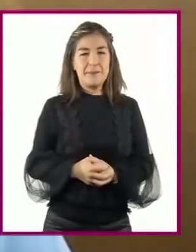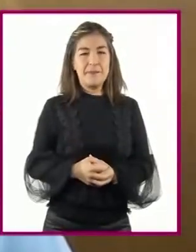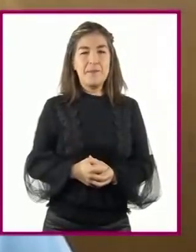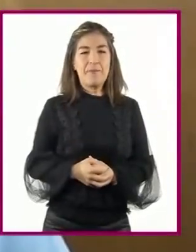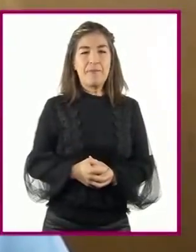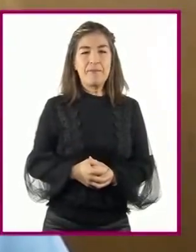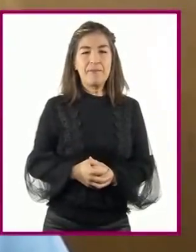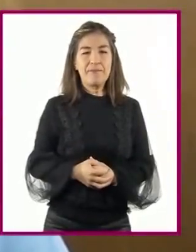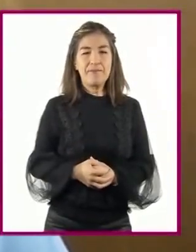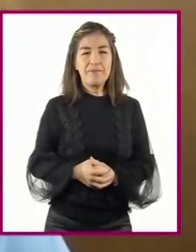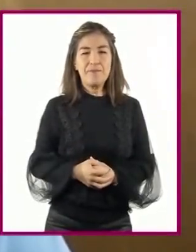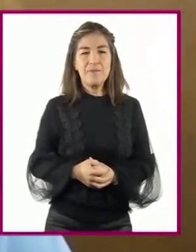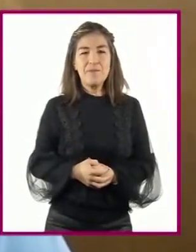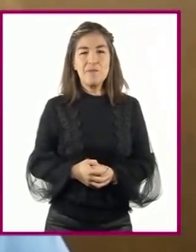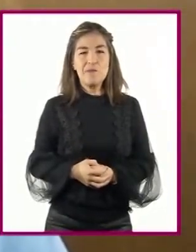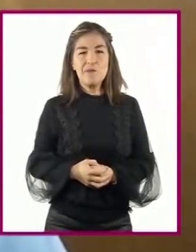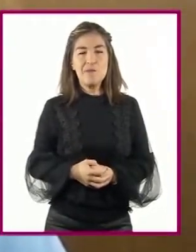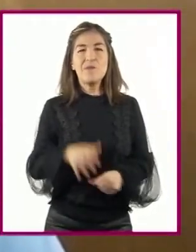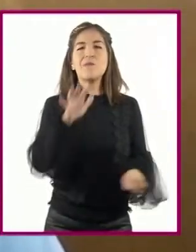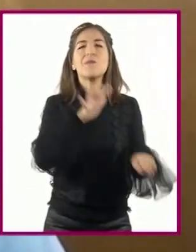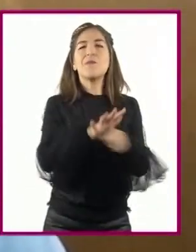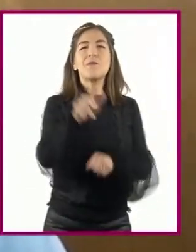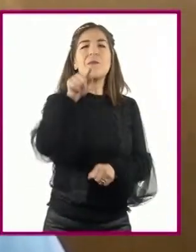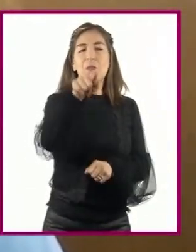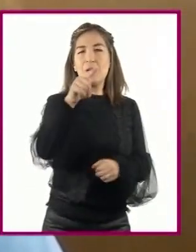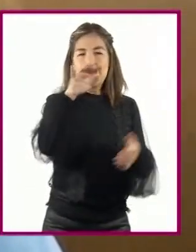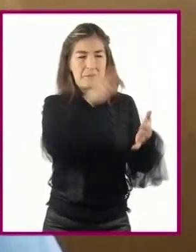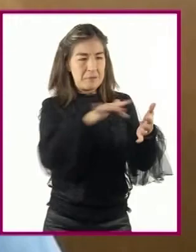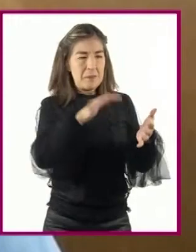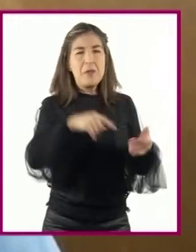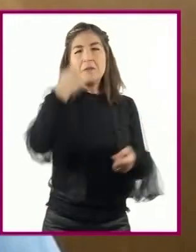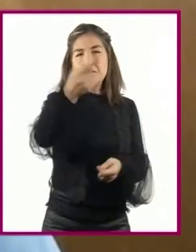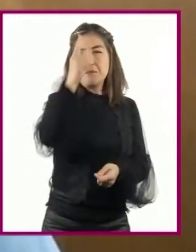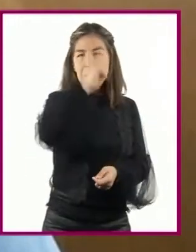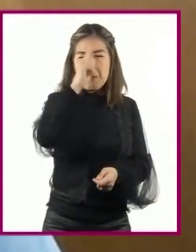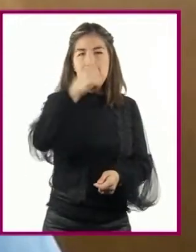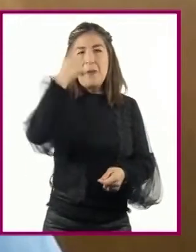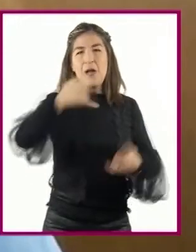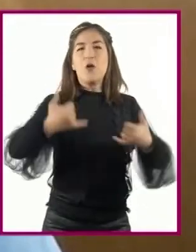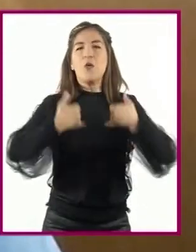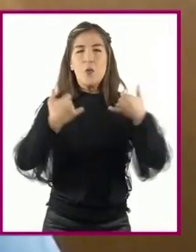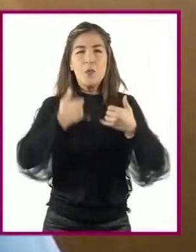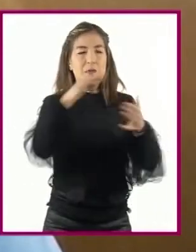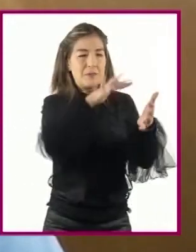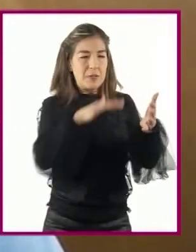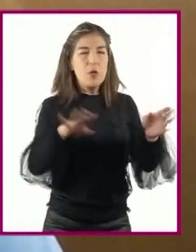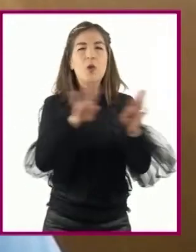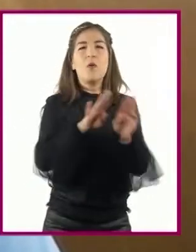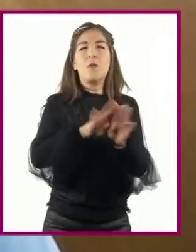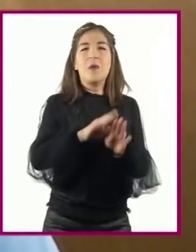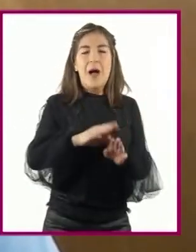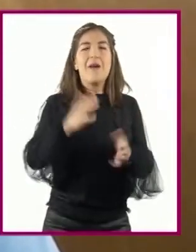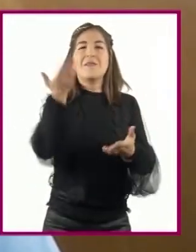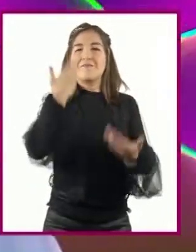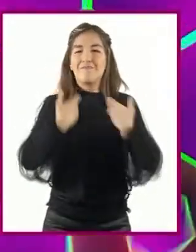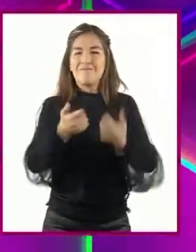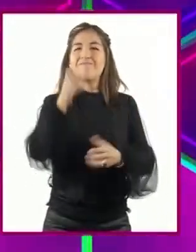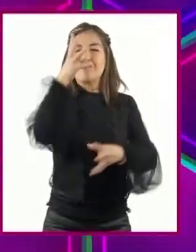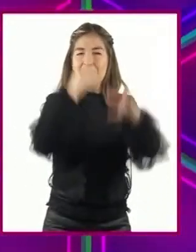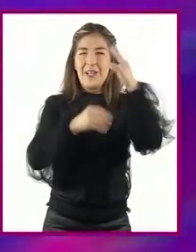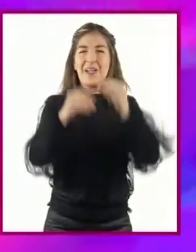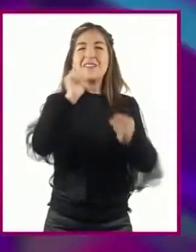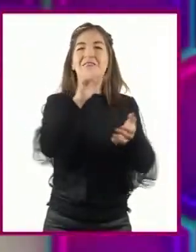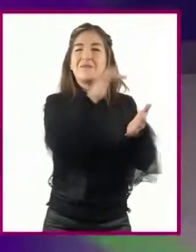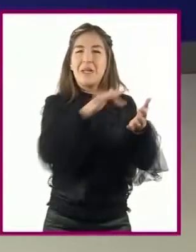¿Qué textos literarios recomendaría a los adolescentes para poder apreciar los valores y sentimientos más notables del